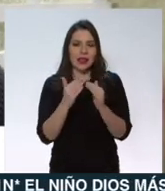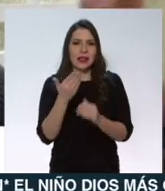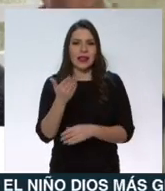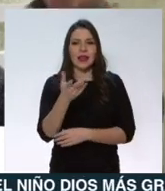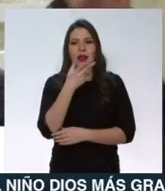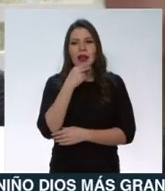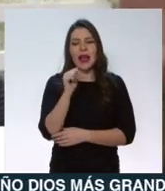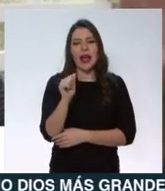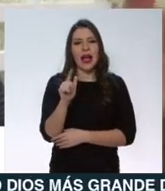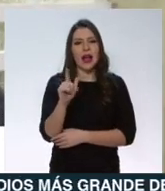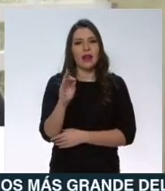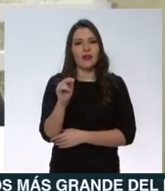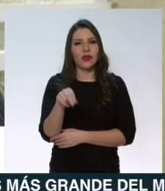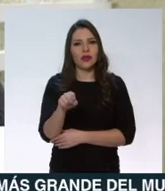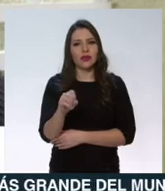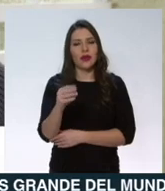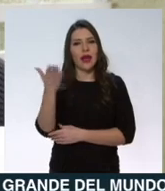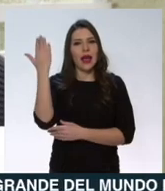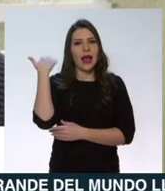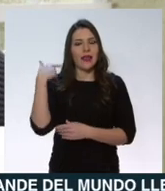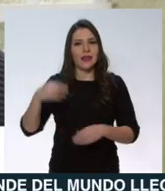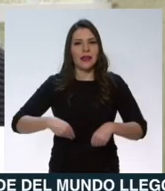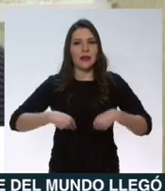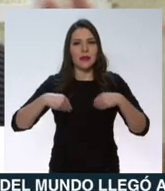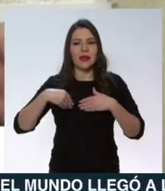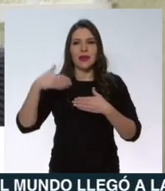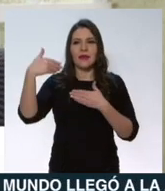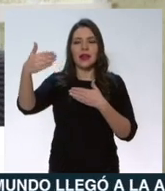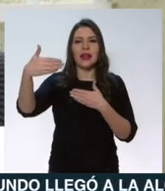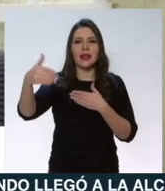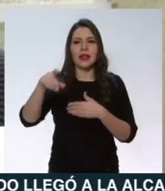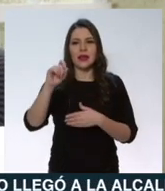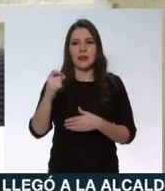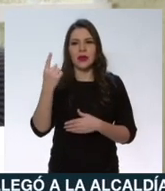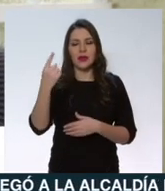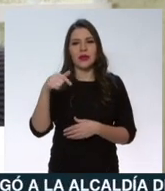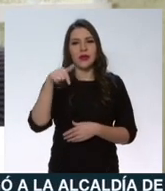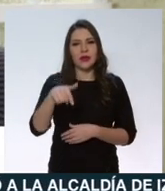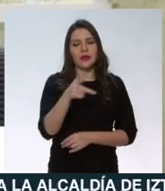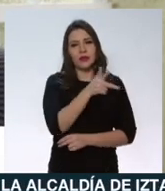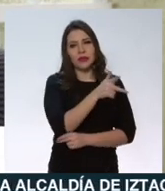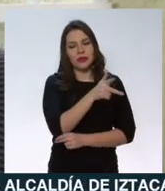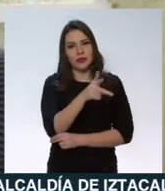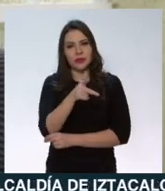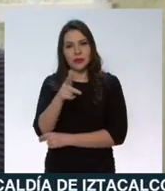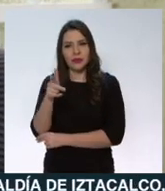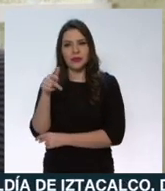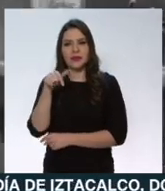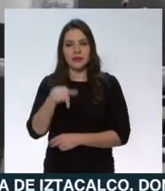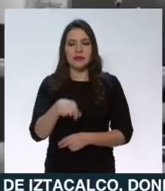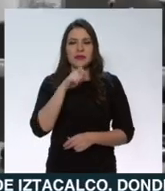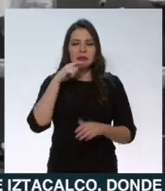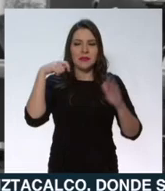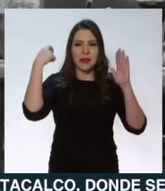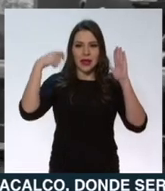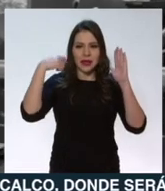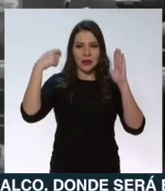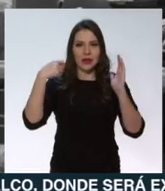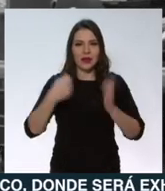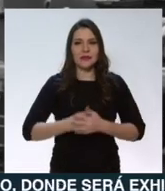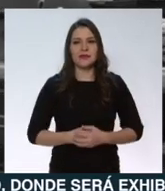Alfonso Cuarón, que vivió allá enfrente en el 21, y aquí se filmó parte de la película,